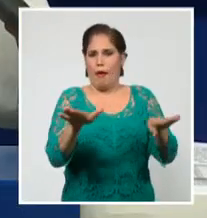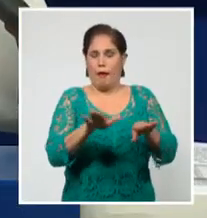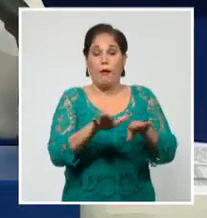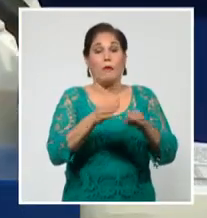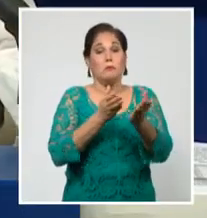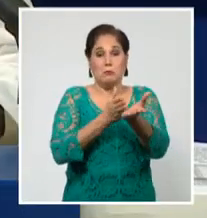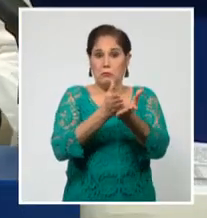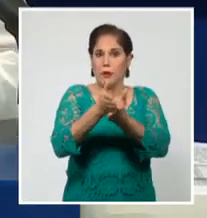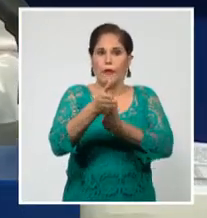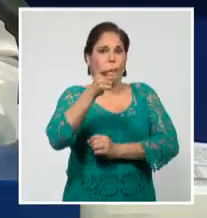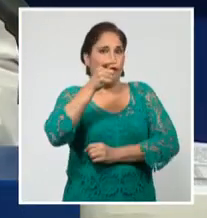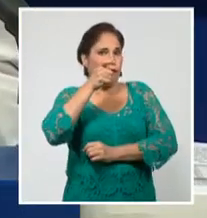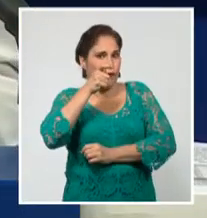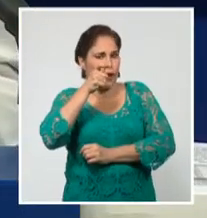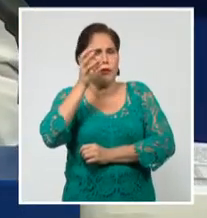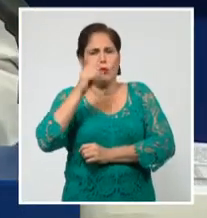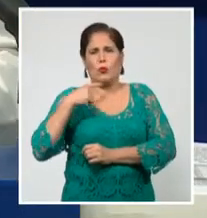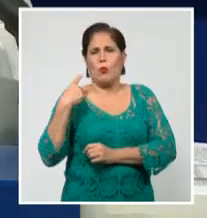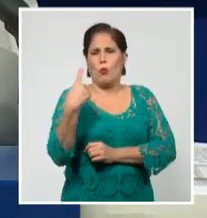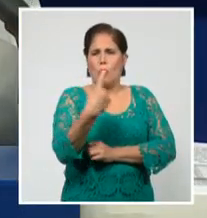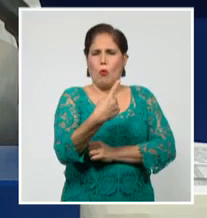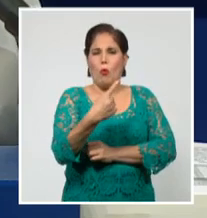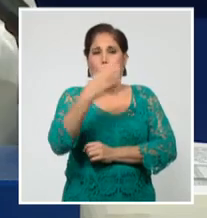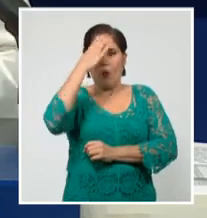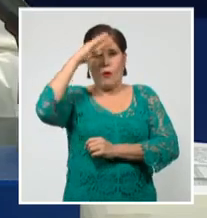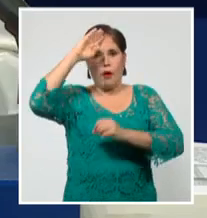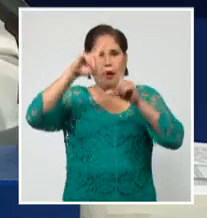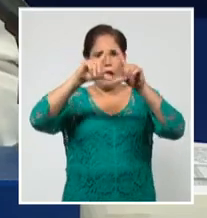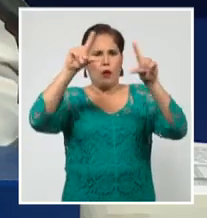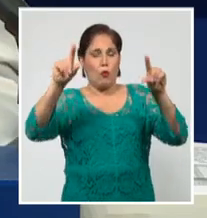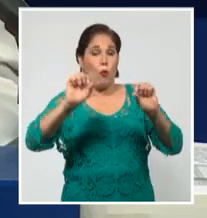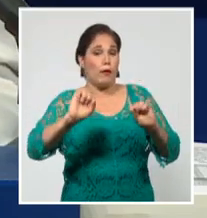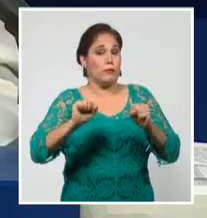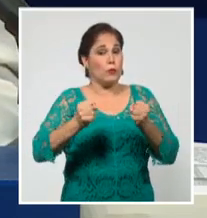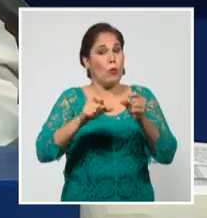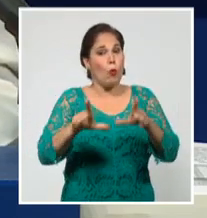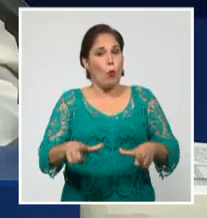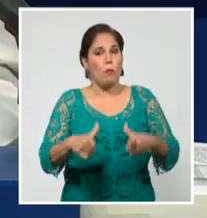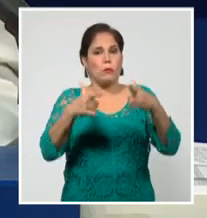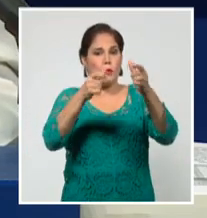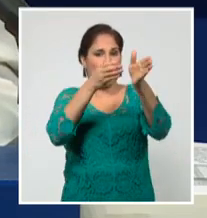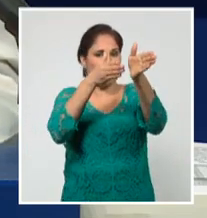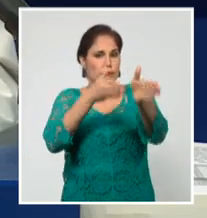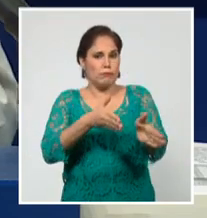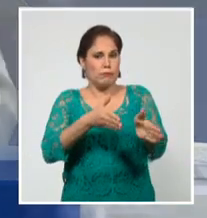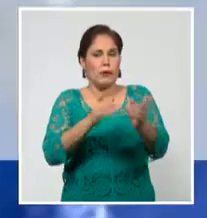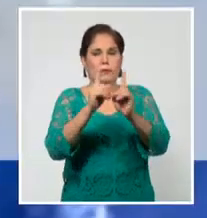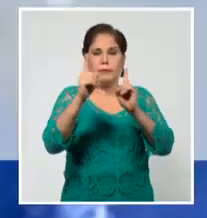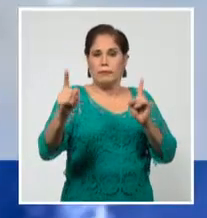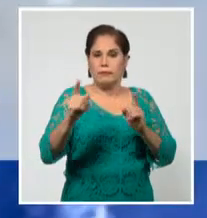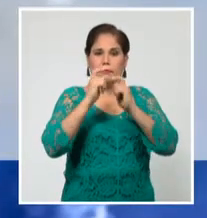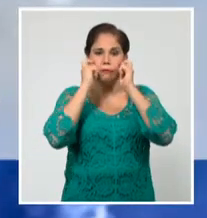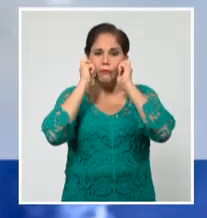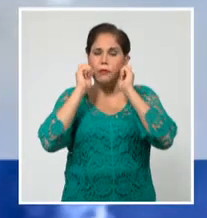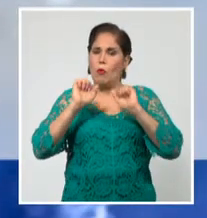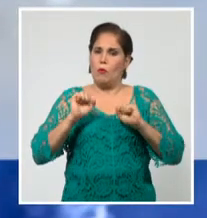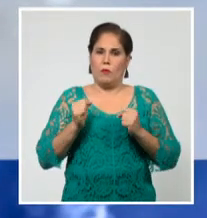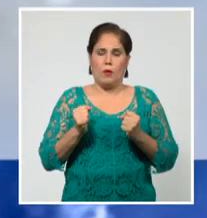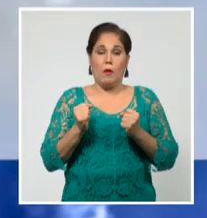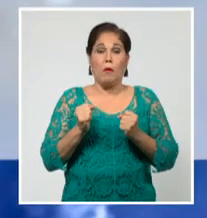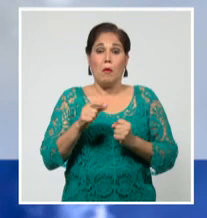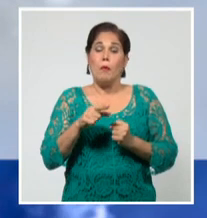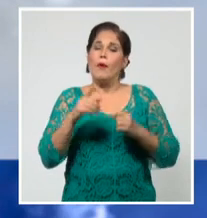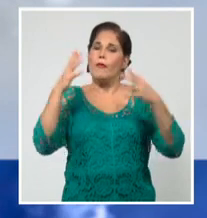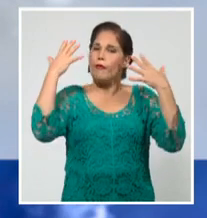mantiene vigilancia epidemiológica además del estricto cumplimiento de las medidas de prevención finalmente